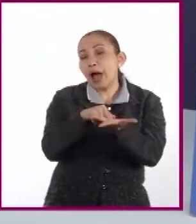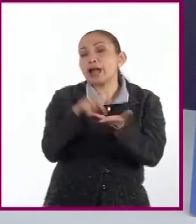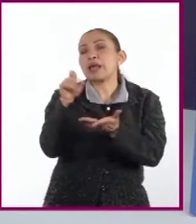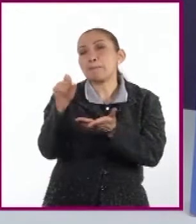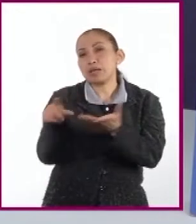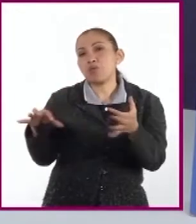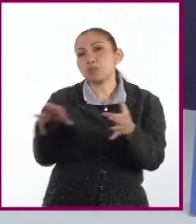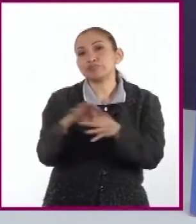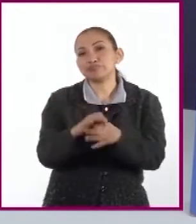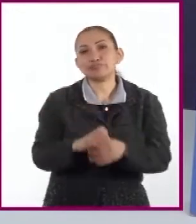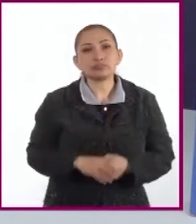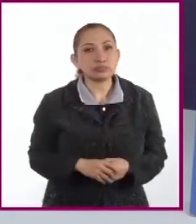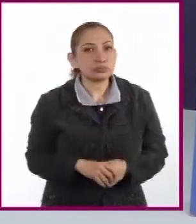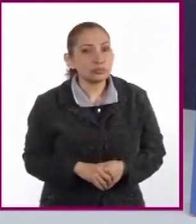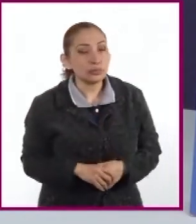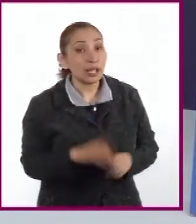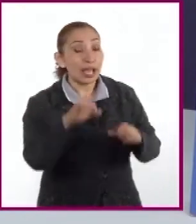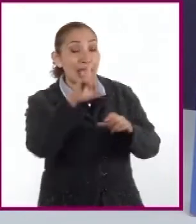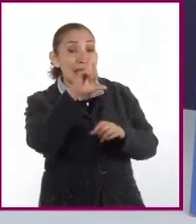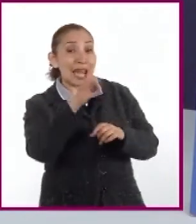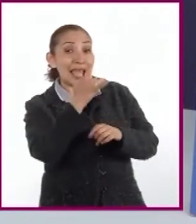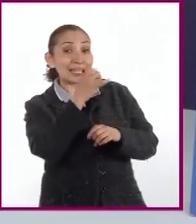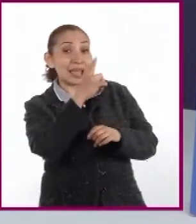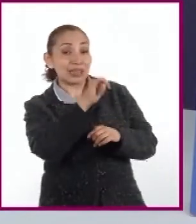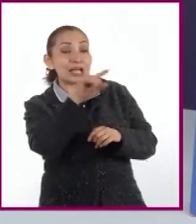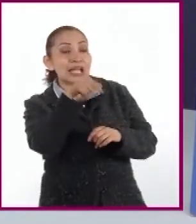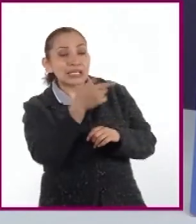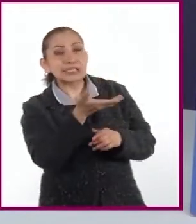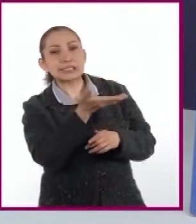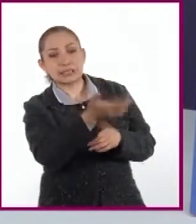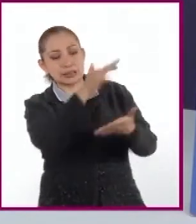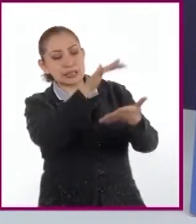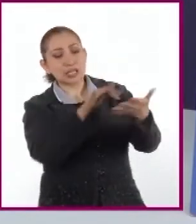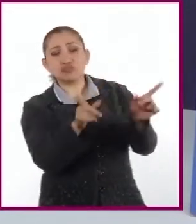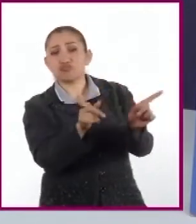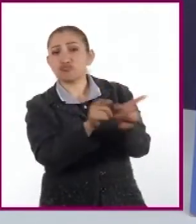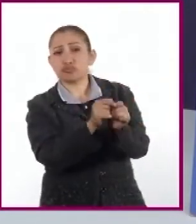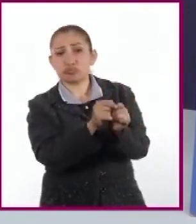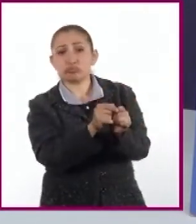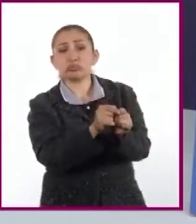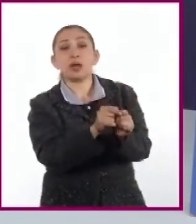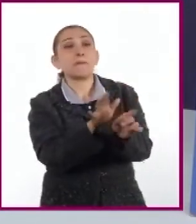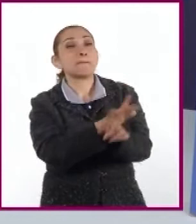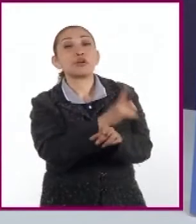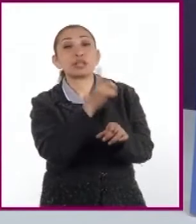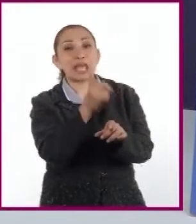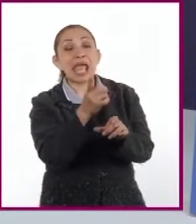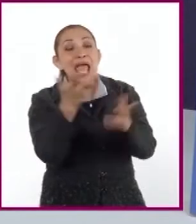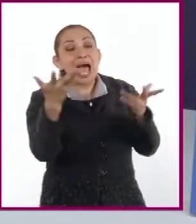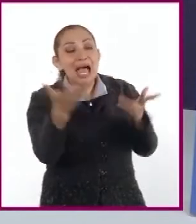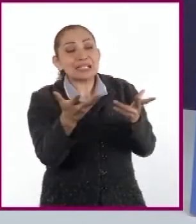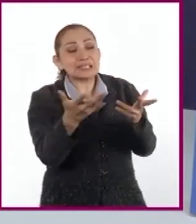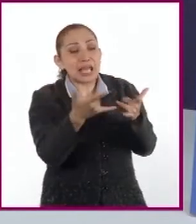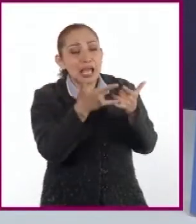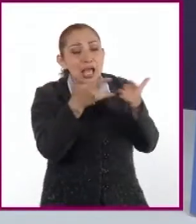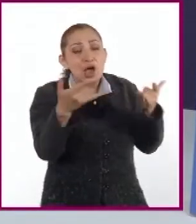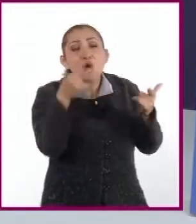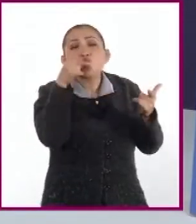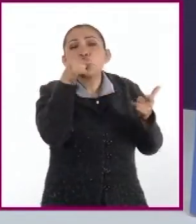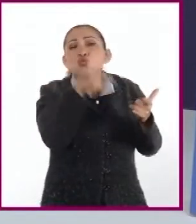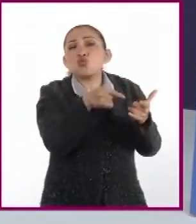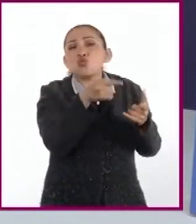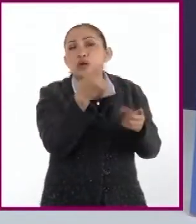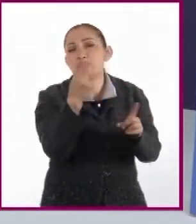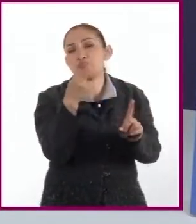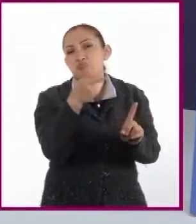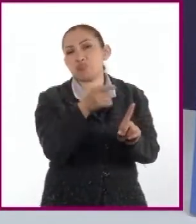que se relaciona. Las leyendas son consideradas textos breves debido a que desarrollan un solo motivo,